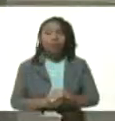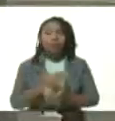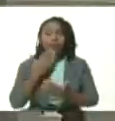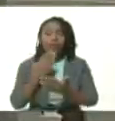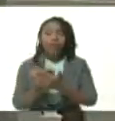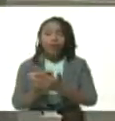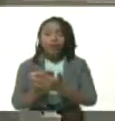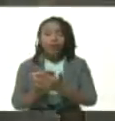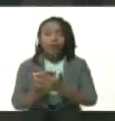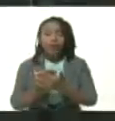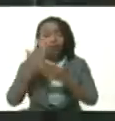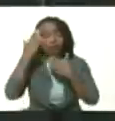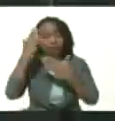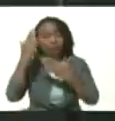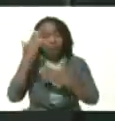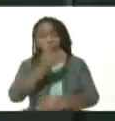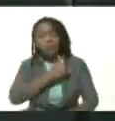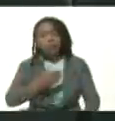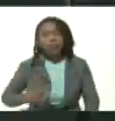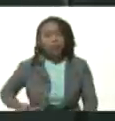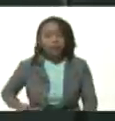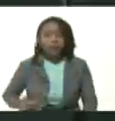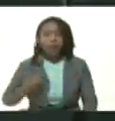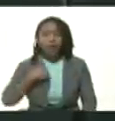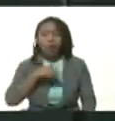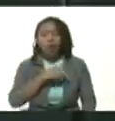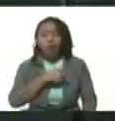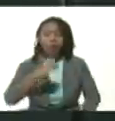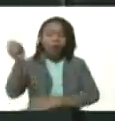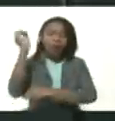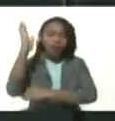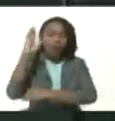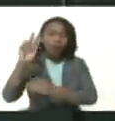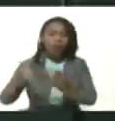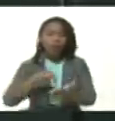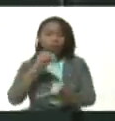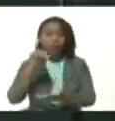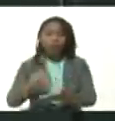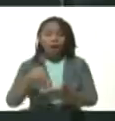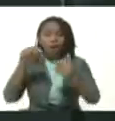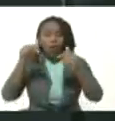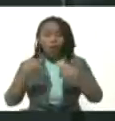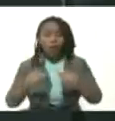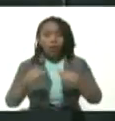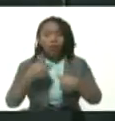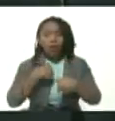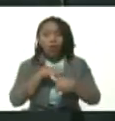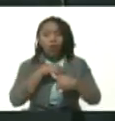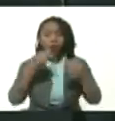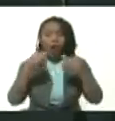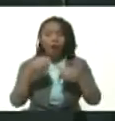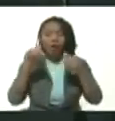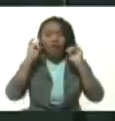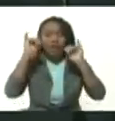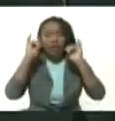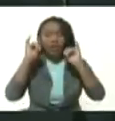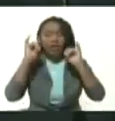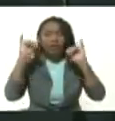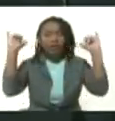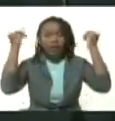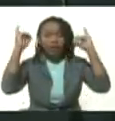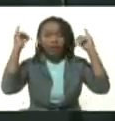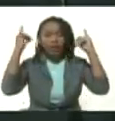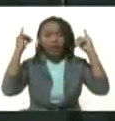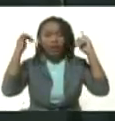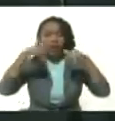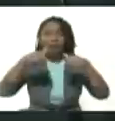Gracias. Bueno, saludos, presidente, desde nuestra Asamblea Nacional. Hoy estamos de fiesta, estamos celebrando y